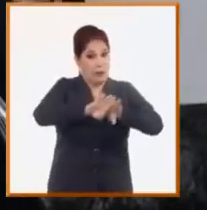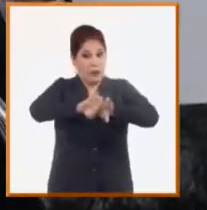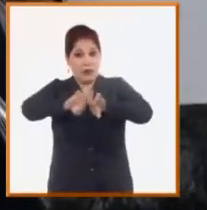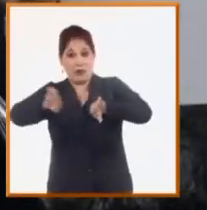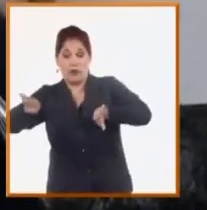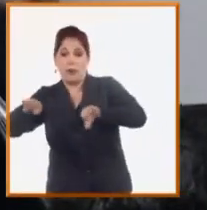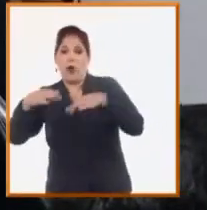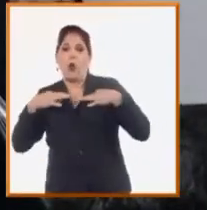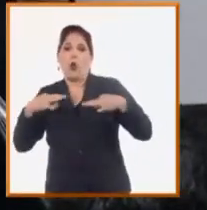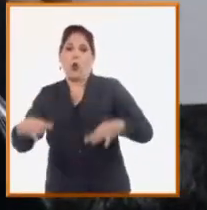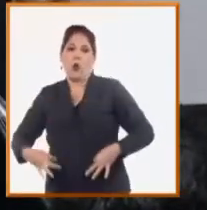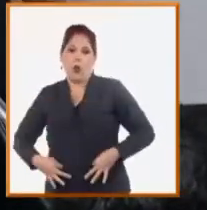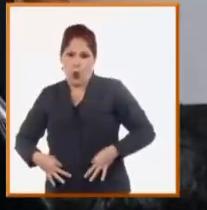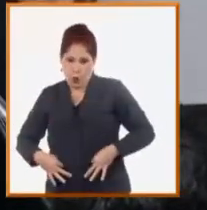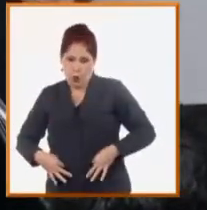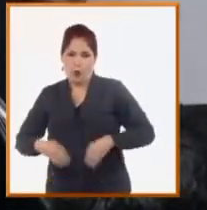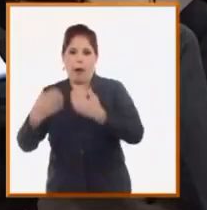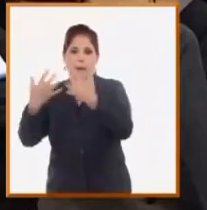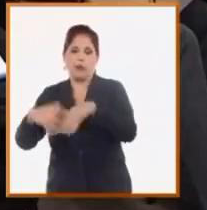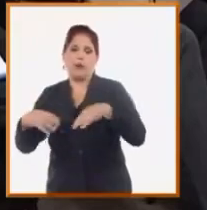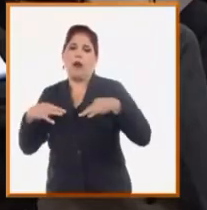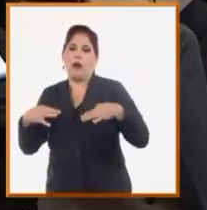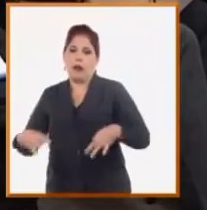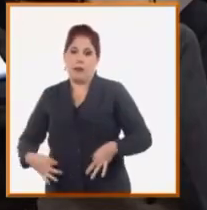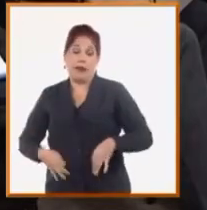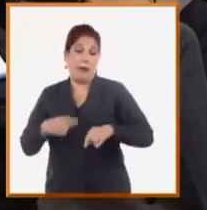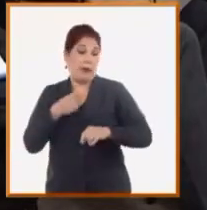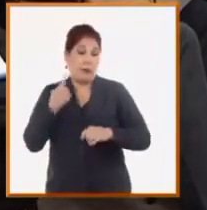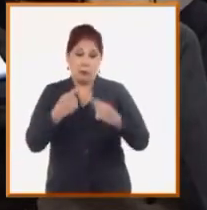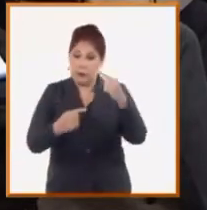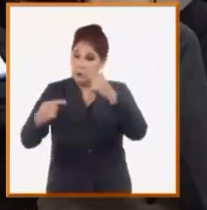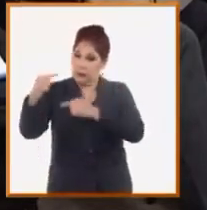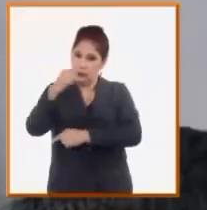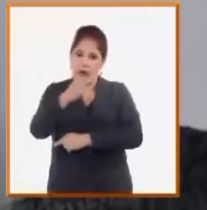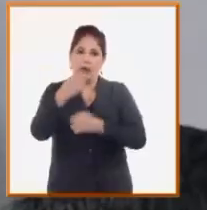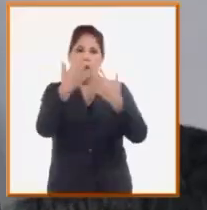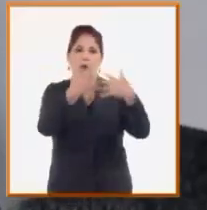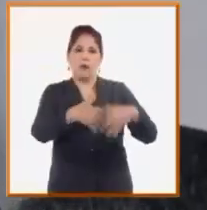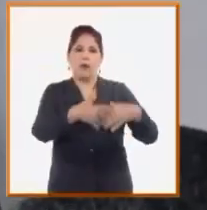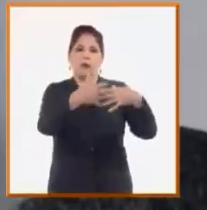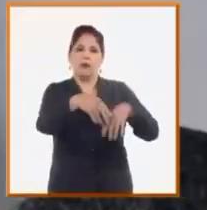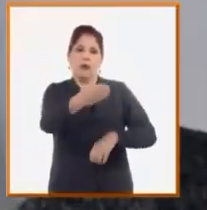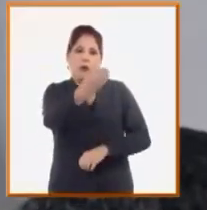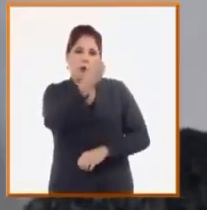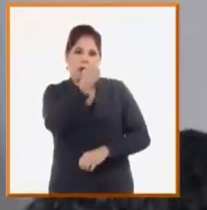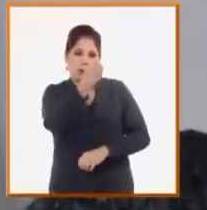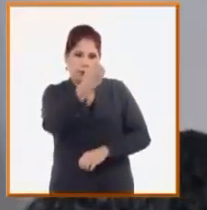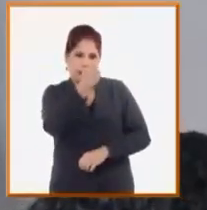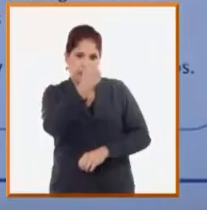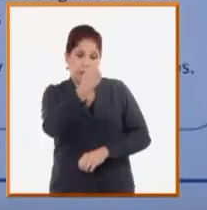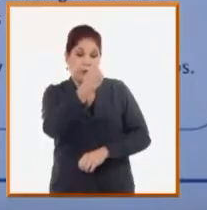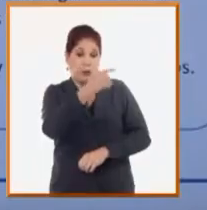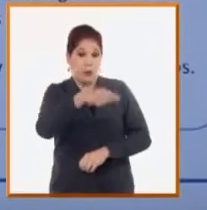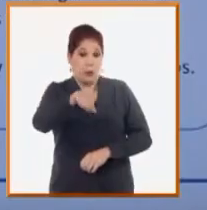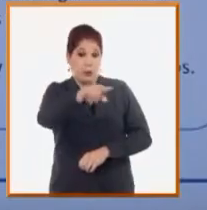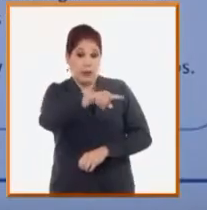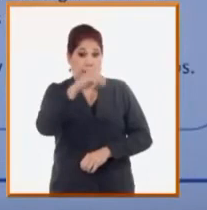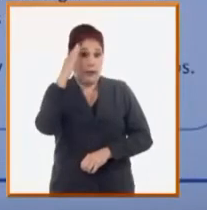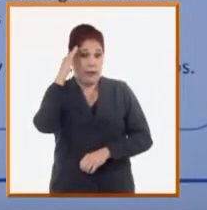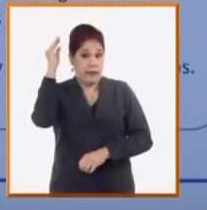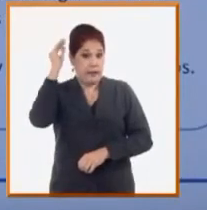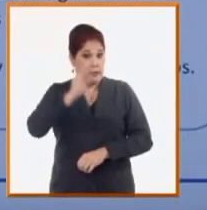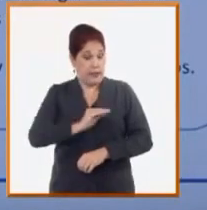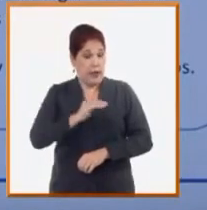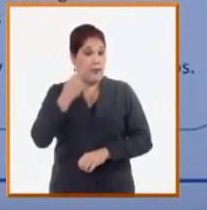para focalizar la importancia que esto tiene para nosotros. Ahora, es importante decir que, como se conoce, este